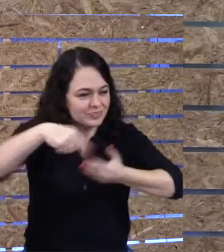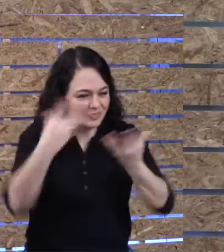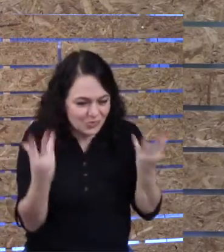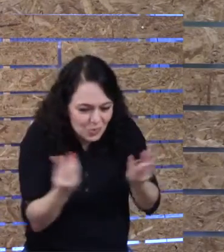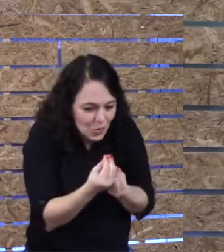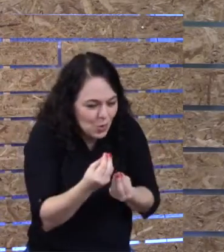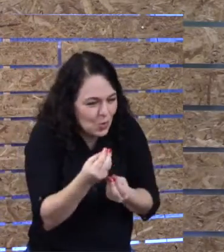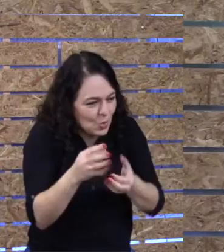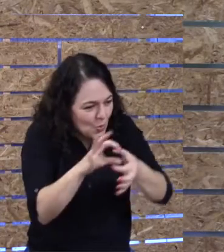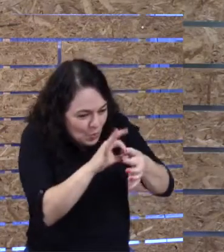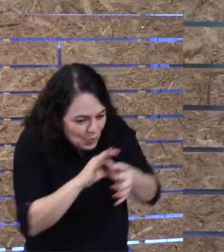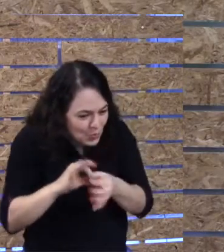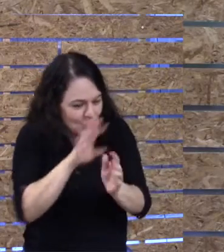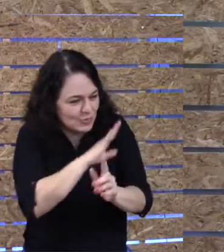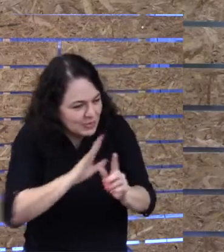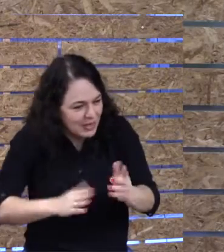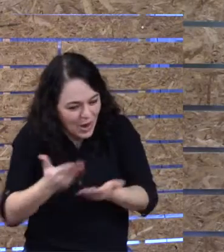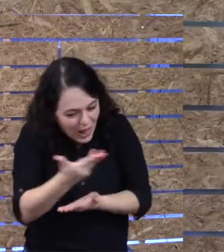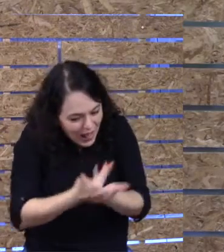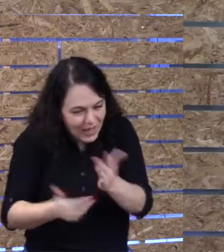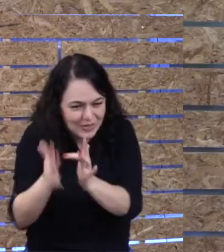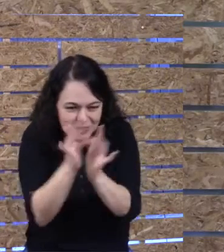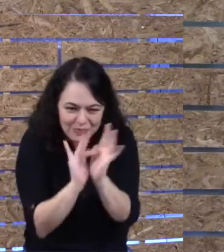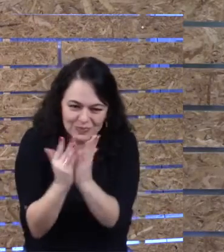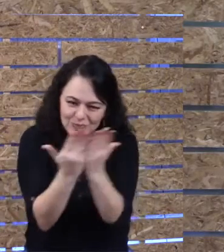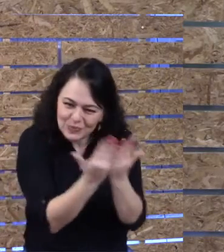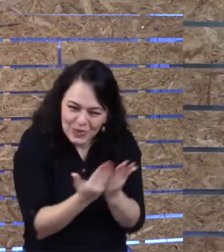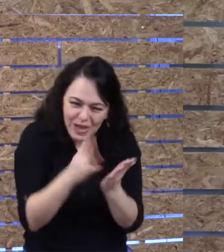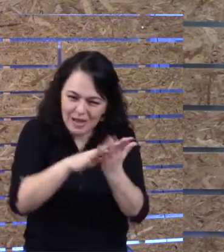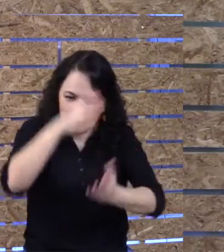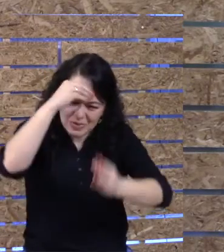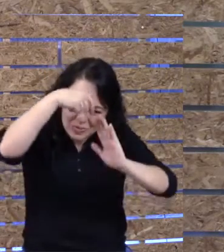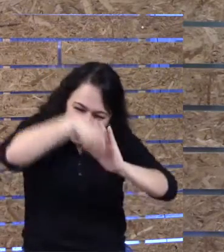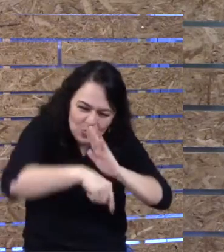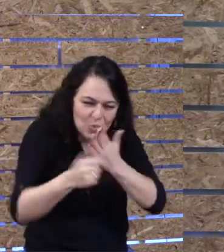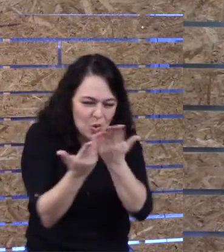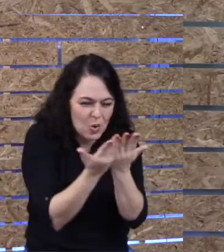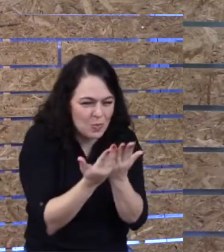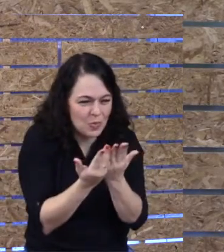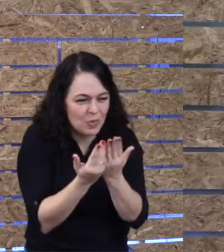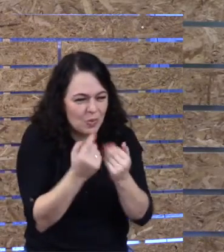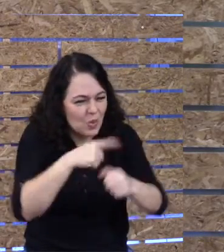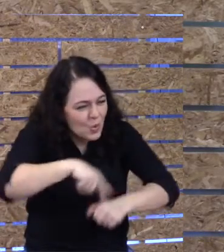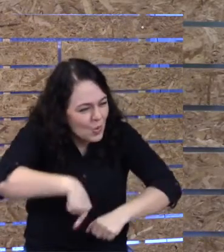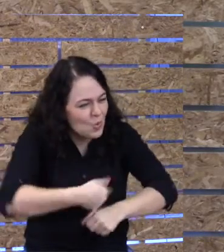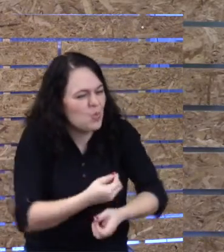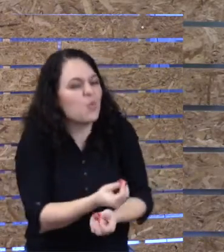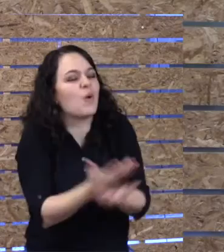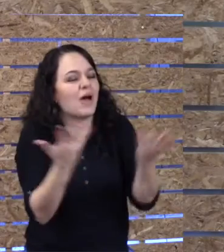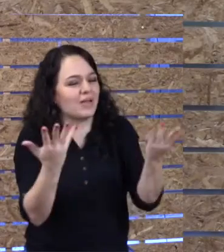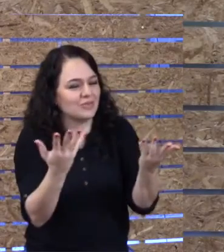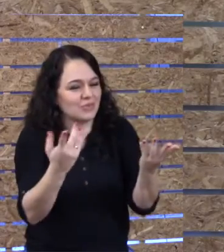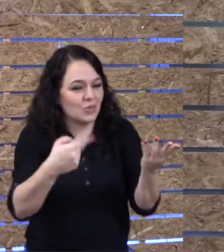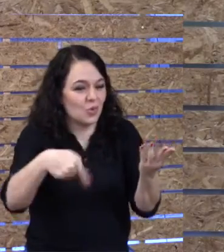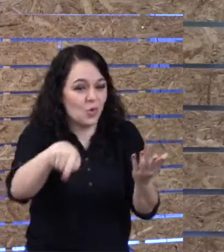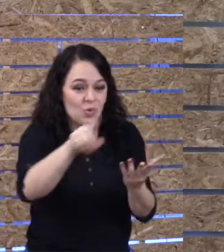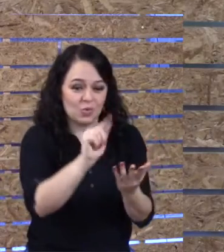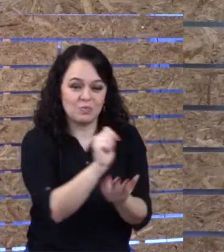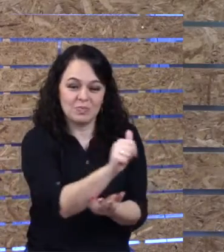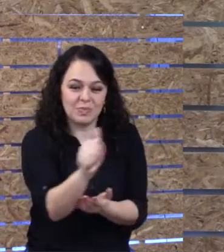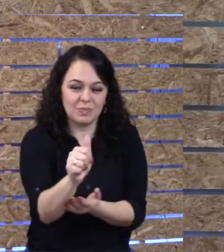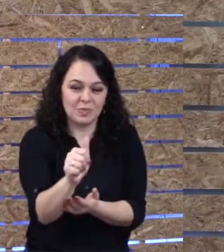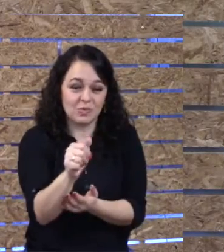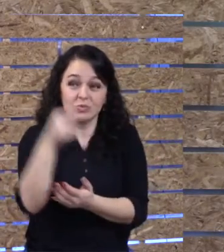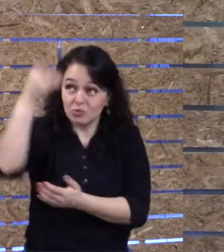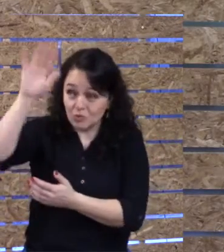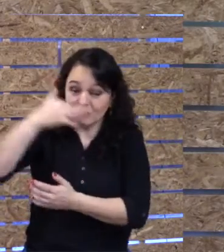no. O eres tú el que está planeando su vida y tú tienes unos planes maravillosos para tu vida. Luego solo necesitas